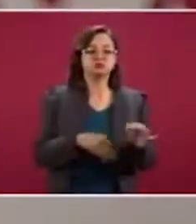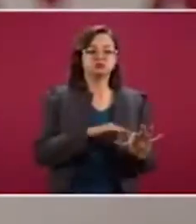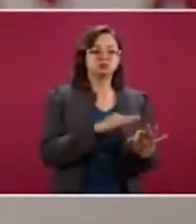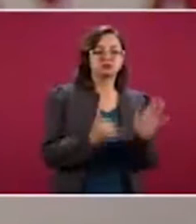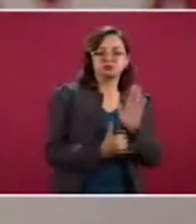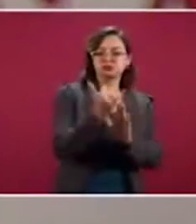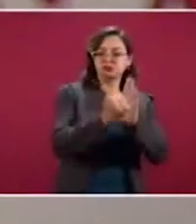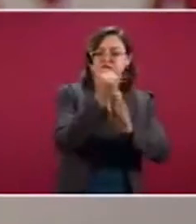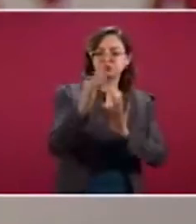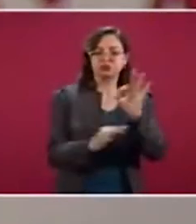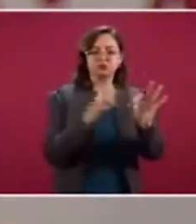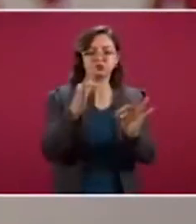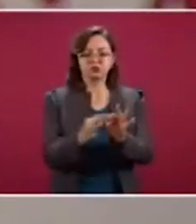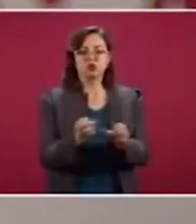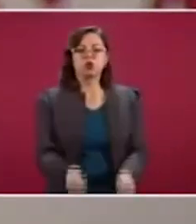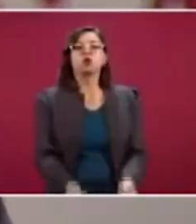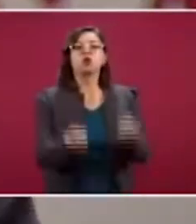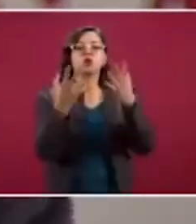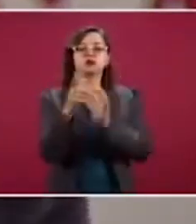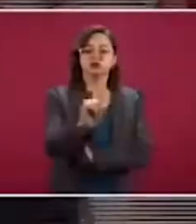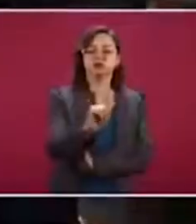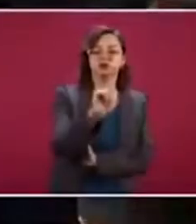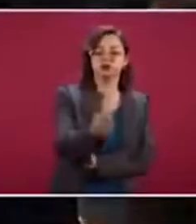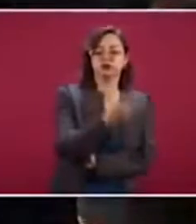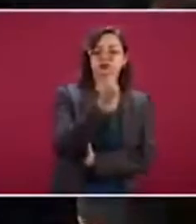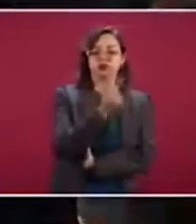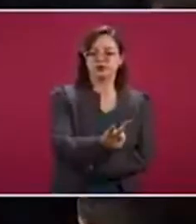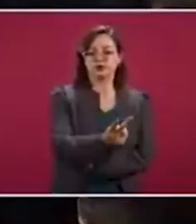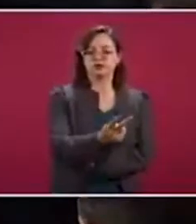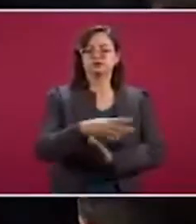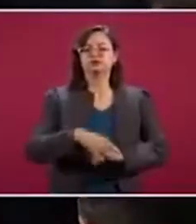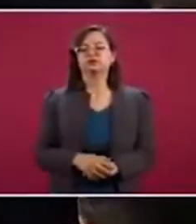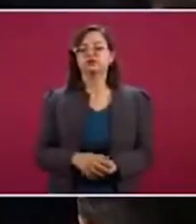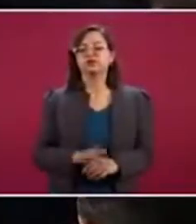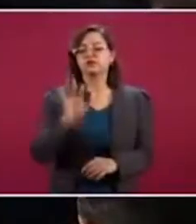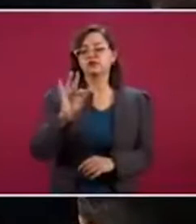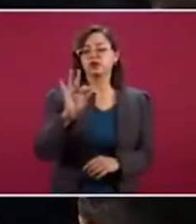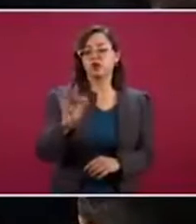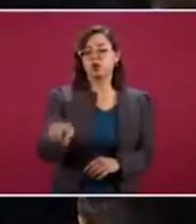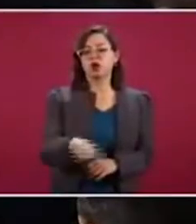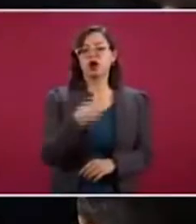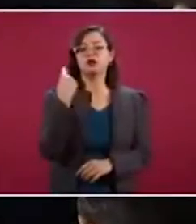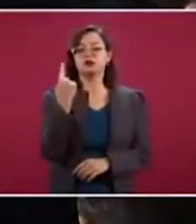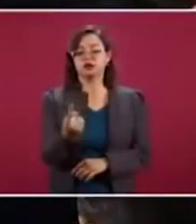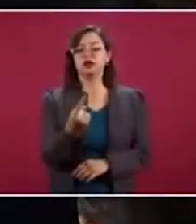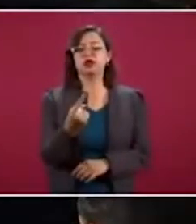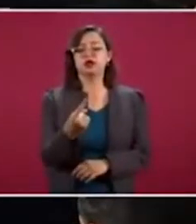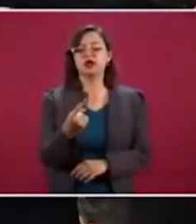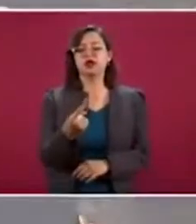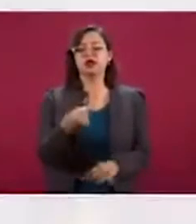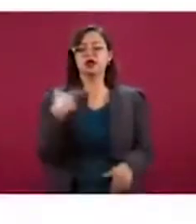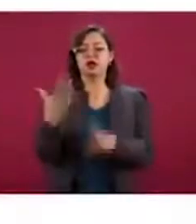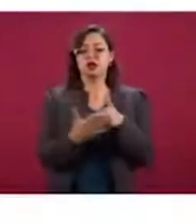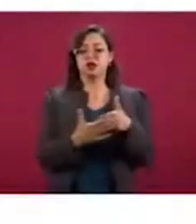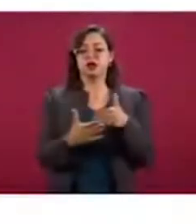Este lunes, el presidente del Consejo Coordinador Empresarial, Carlos Salazar Lomelín, anunció que el próximo lunes 5 de octubre, el